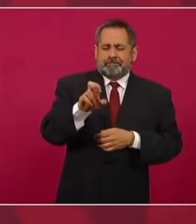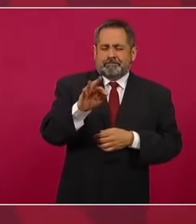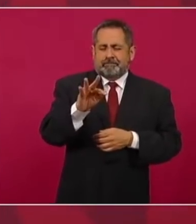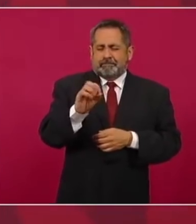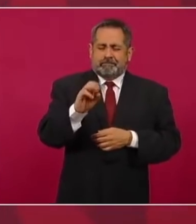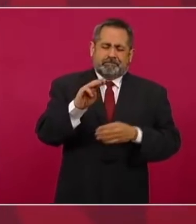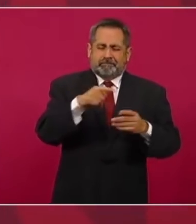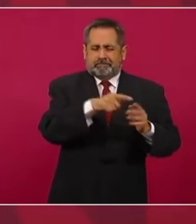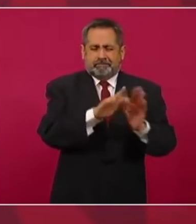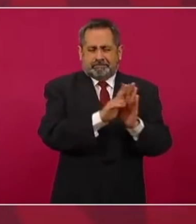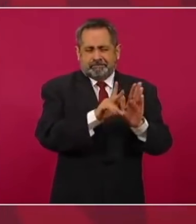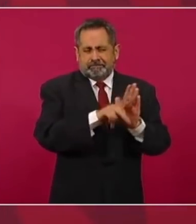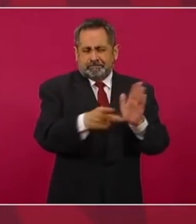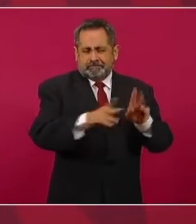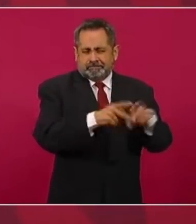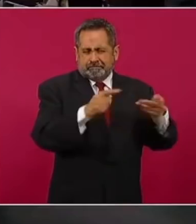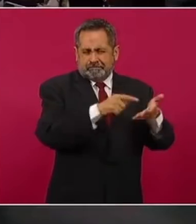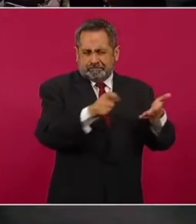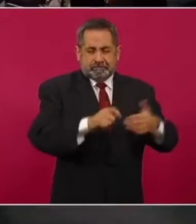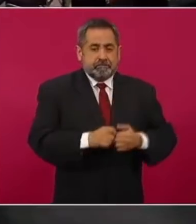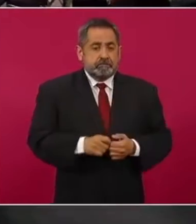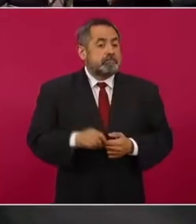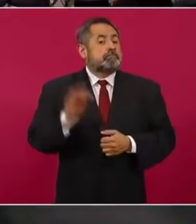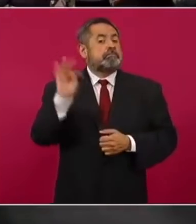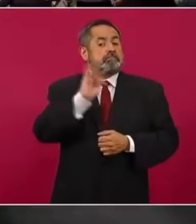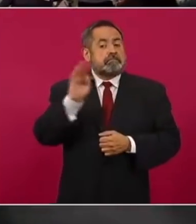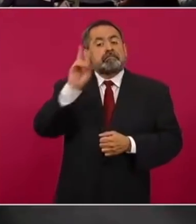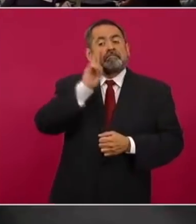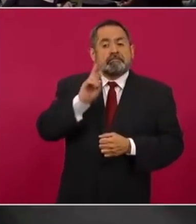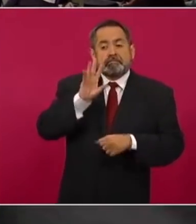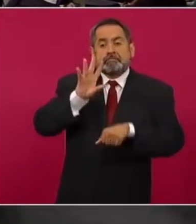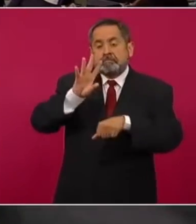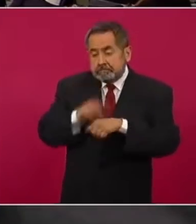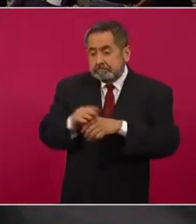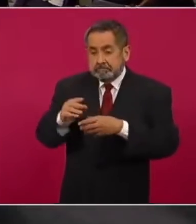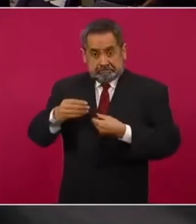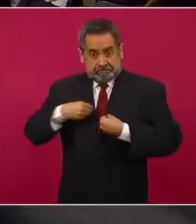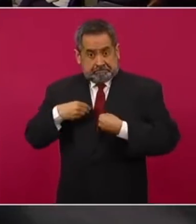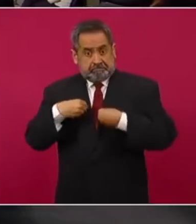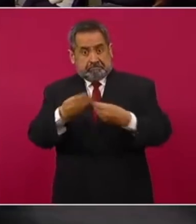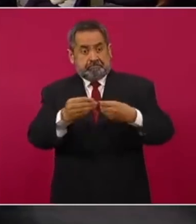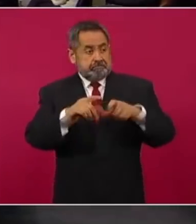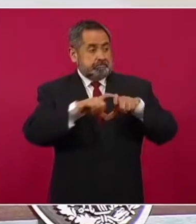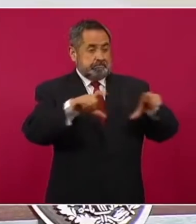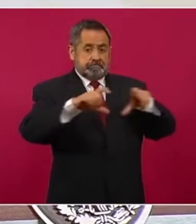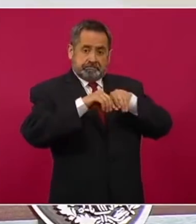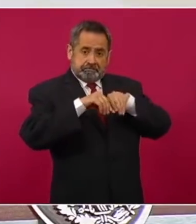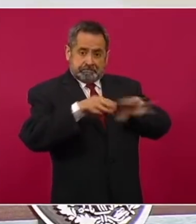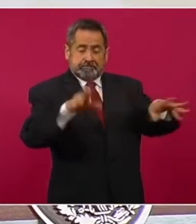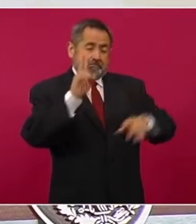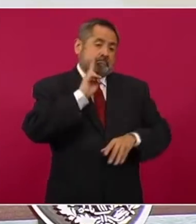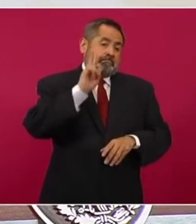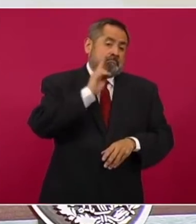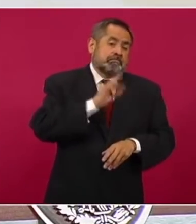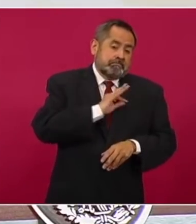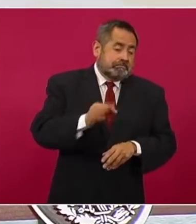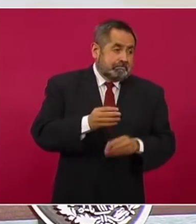pero a lo mejor acceden y me publican el párrafo